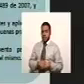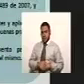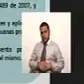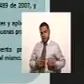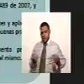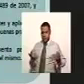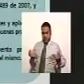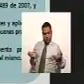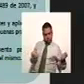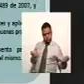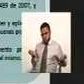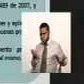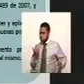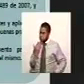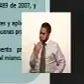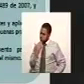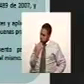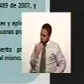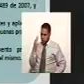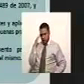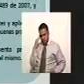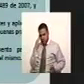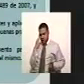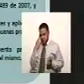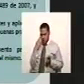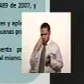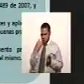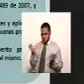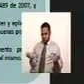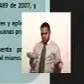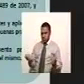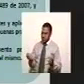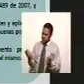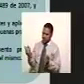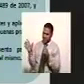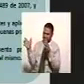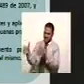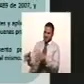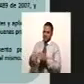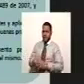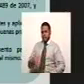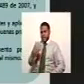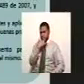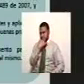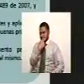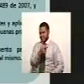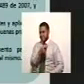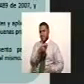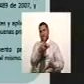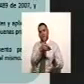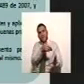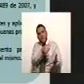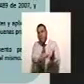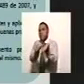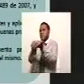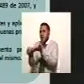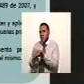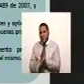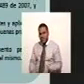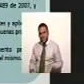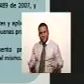eficientes, los costos o las ineficiencias de la nación, esas no están